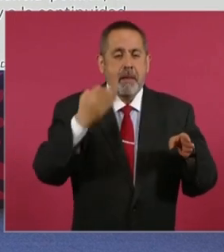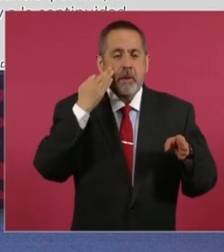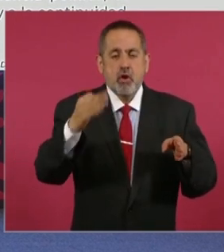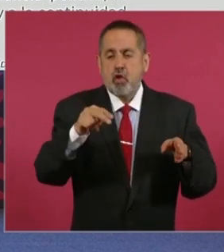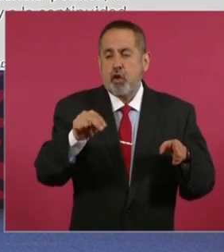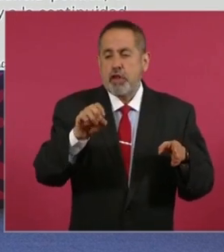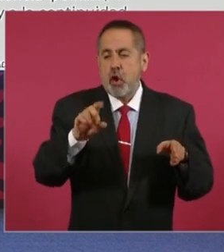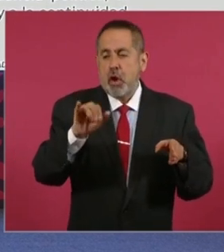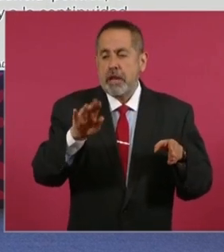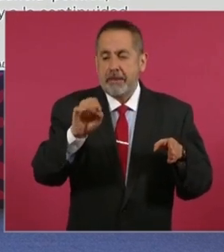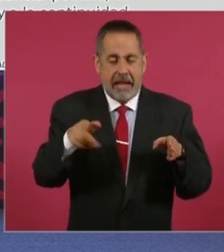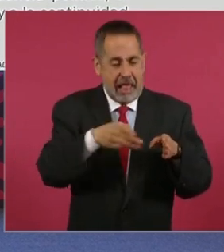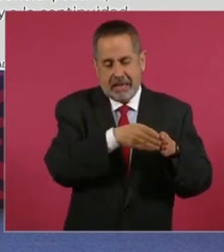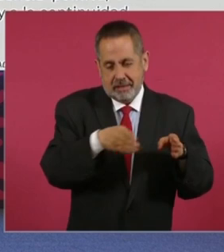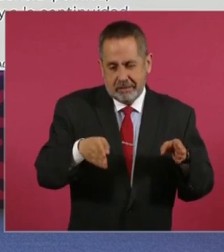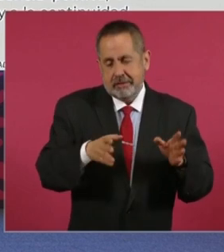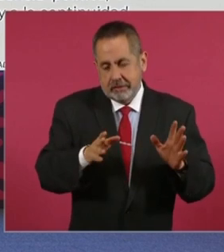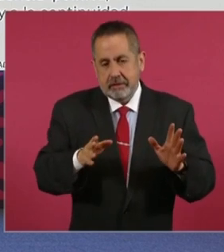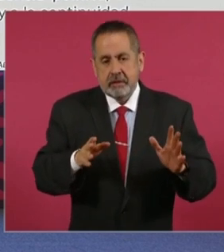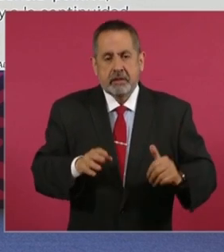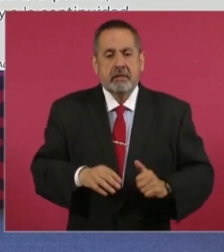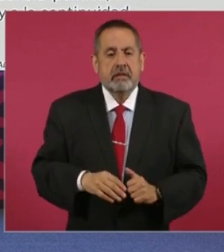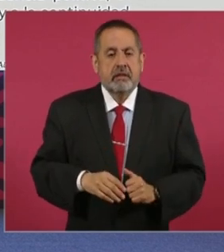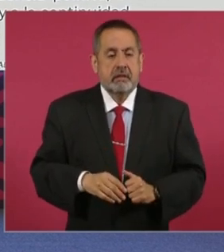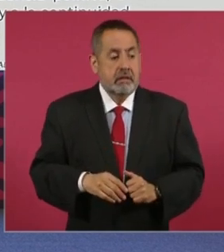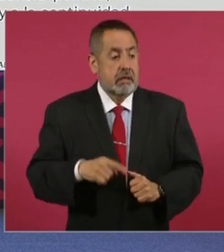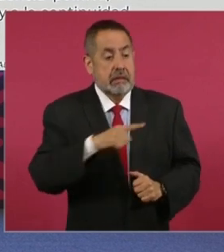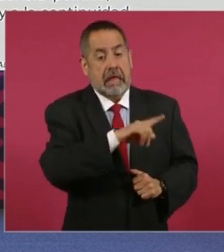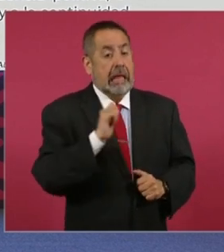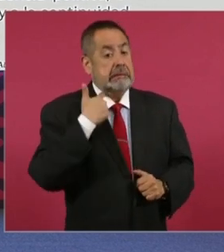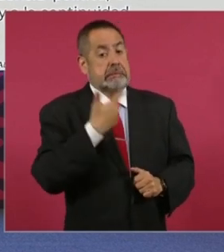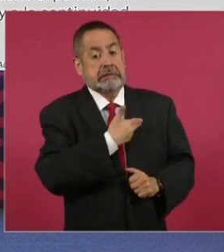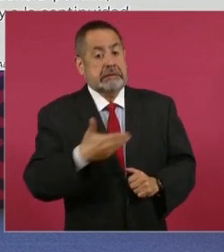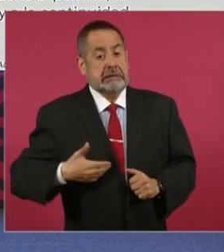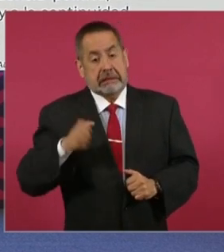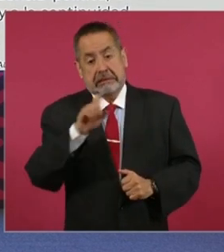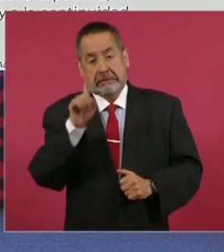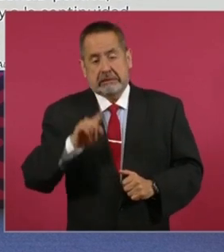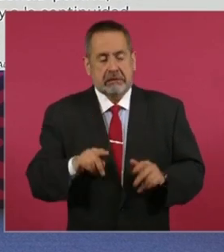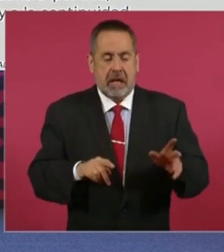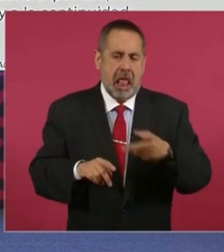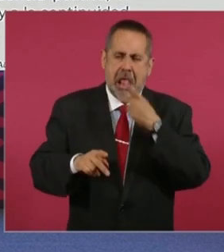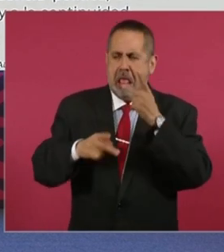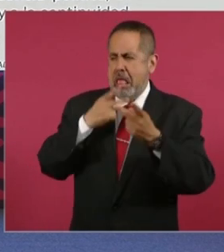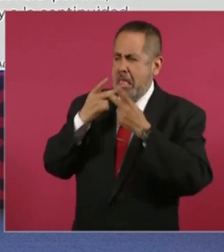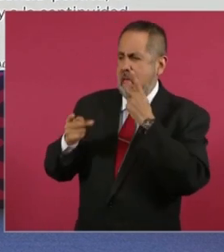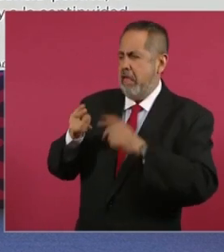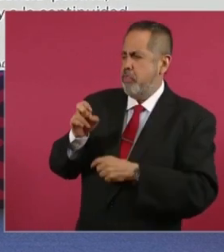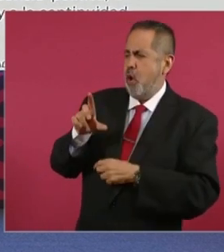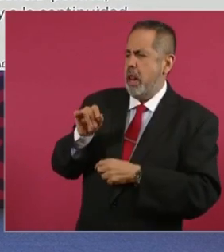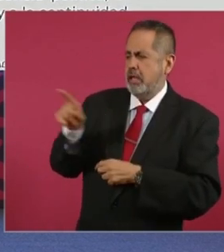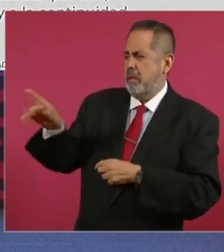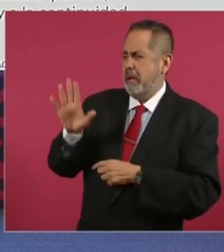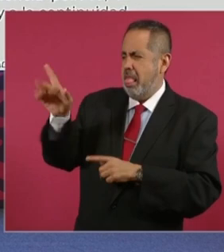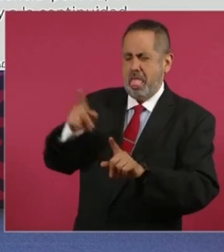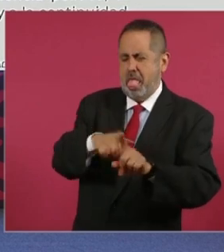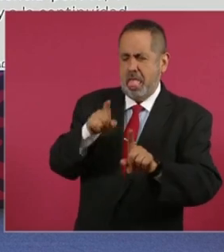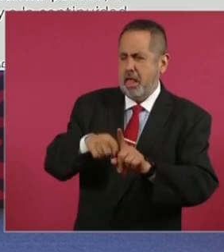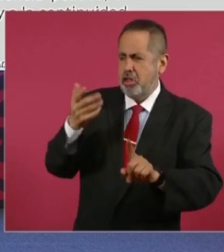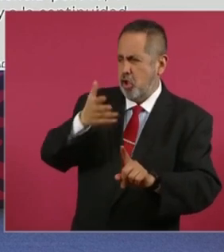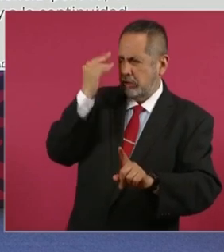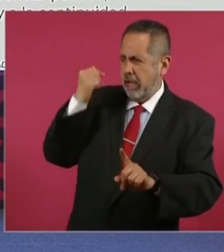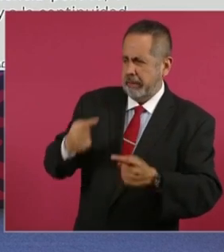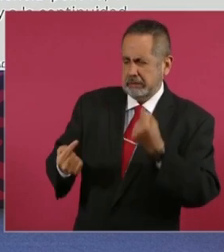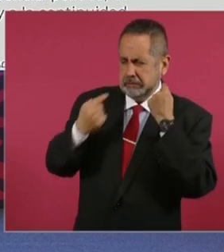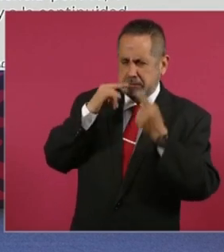diga el expresidente Cedillo de que hablar de neoliberalismo es